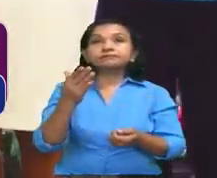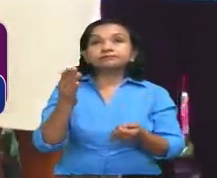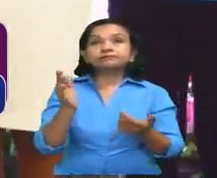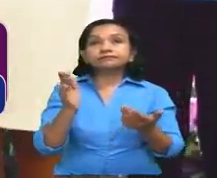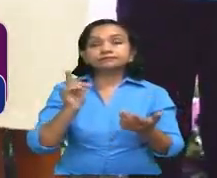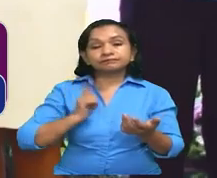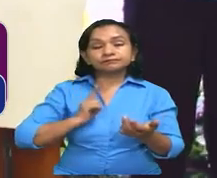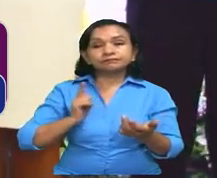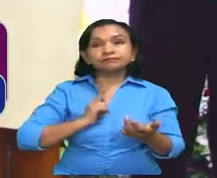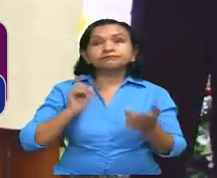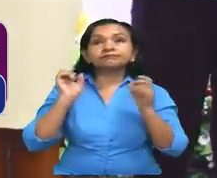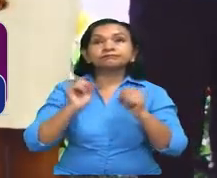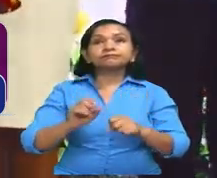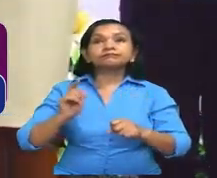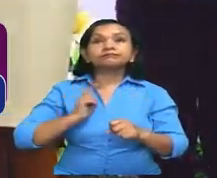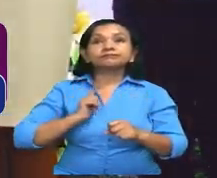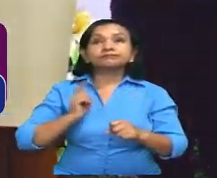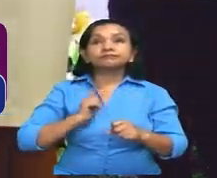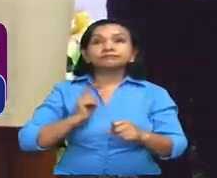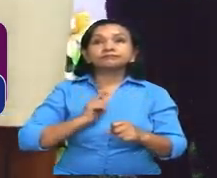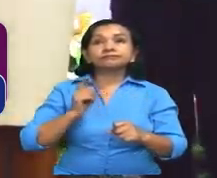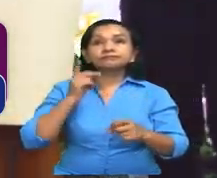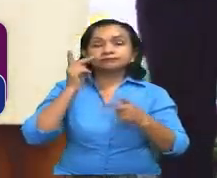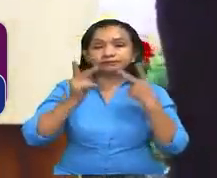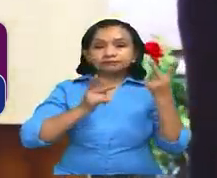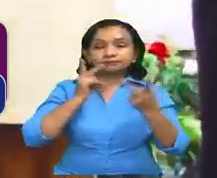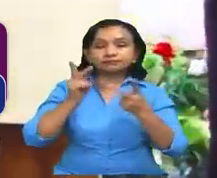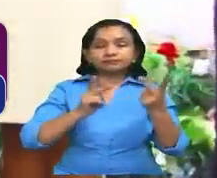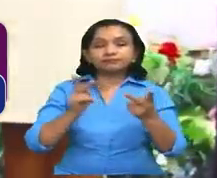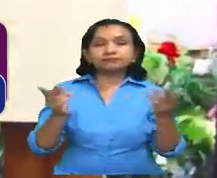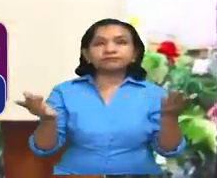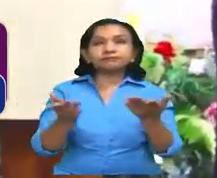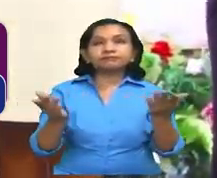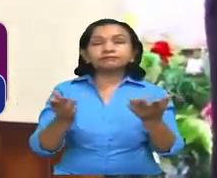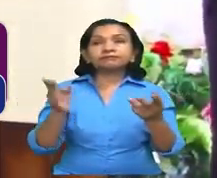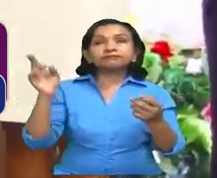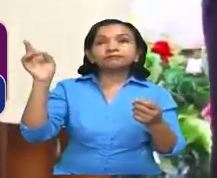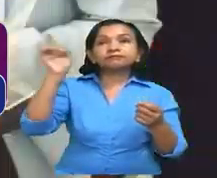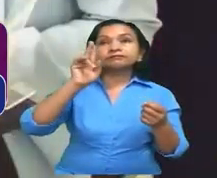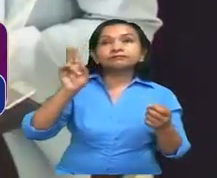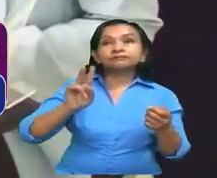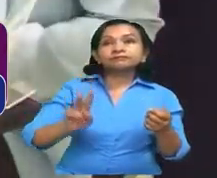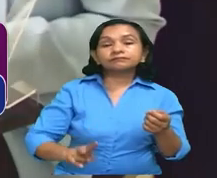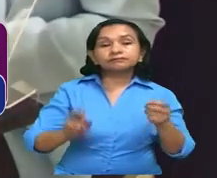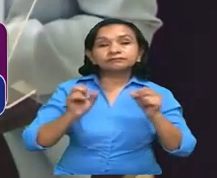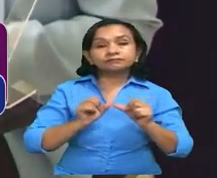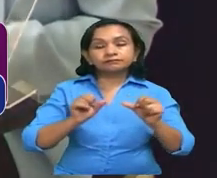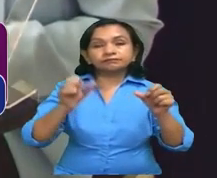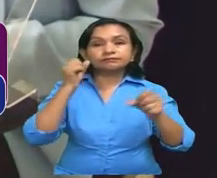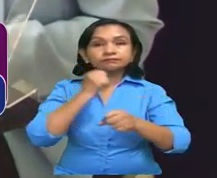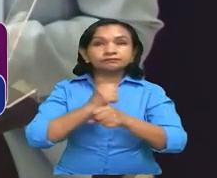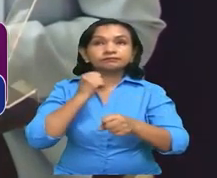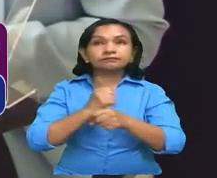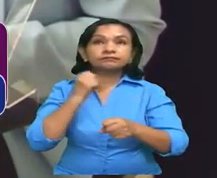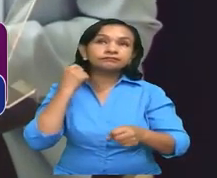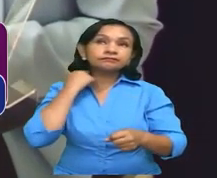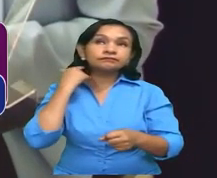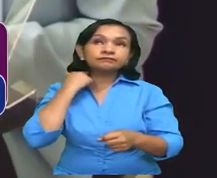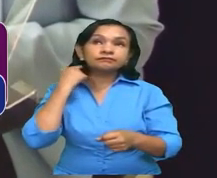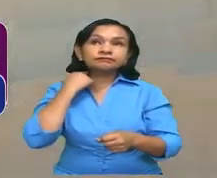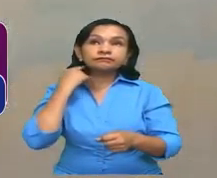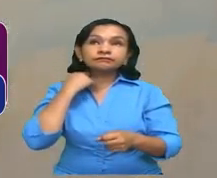países de Sudamérica, pero esto vendría a abrir las puertas a fortalecer ese mercado, que de hecho nos visitan, pero